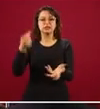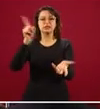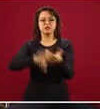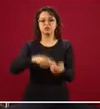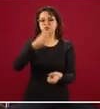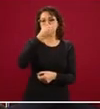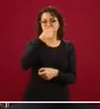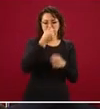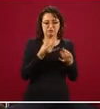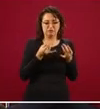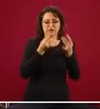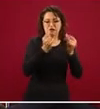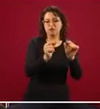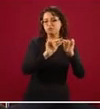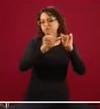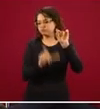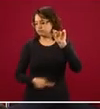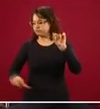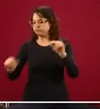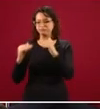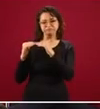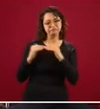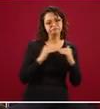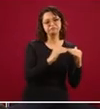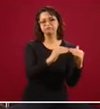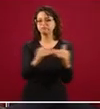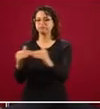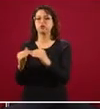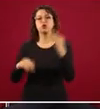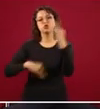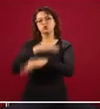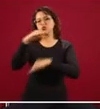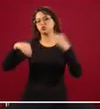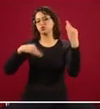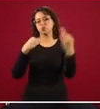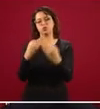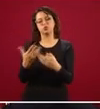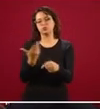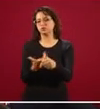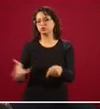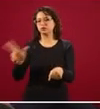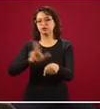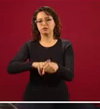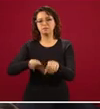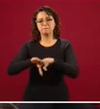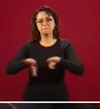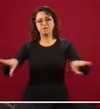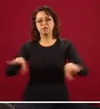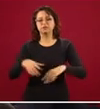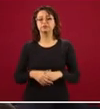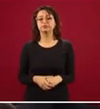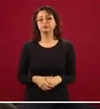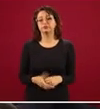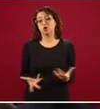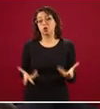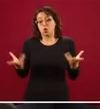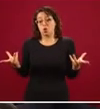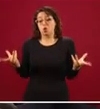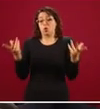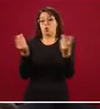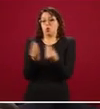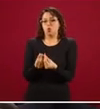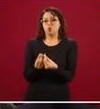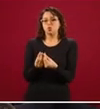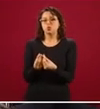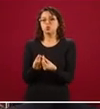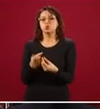los productos de referencia para todas las instituciones del sector salud. Y como hacemos la compra consolidada,